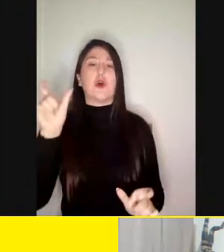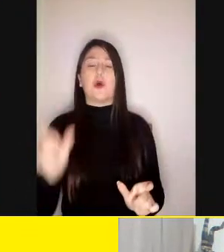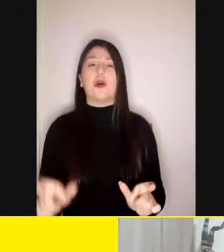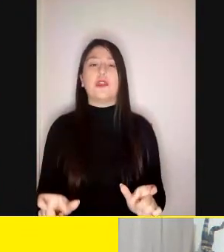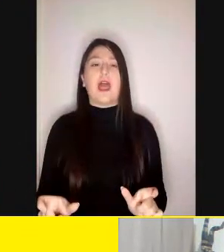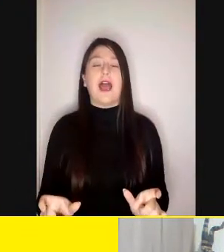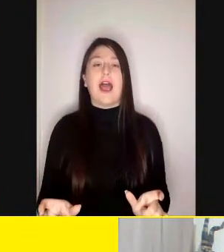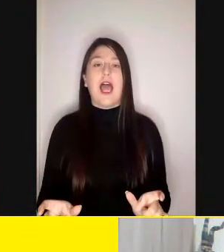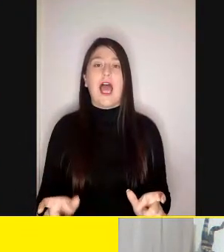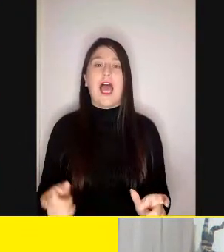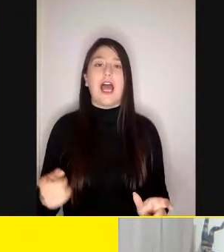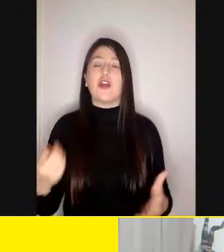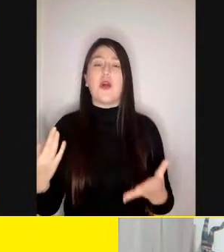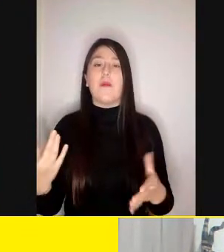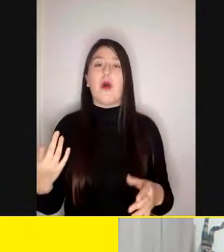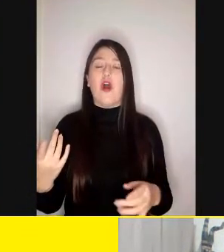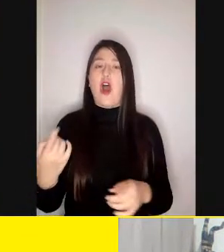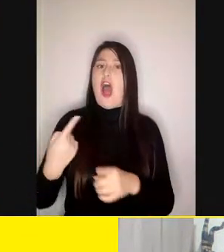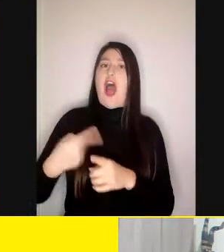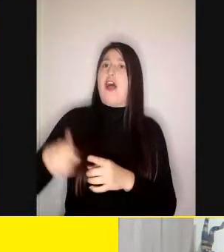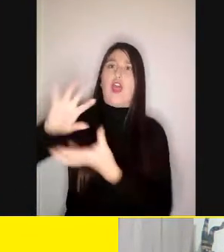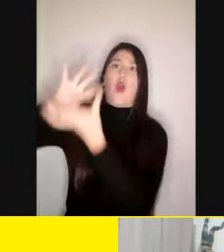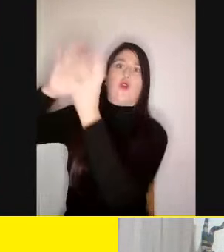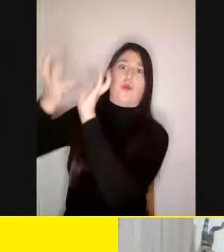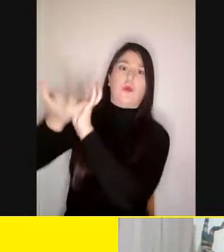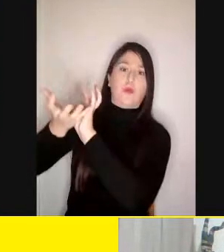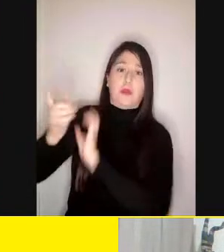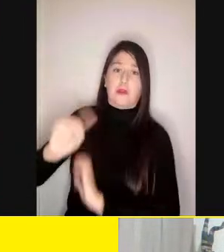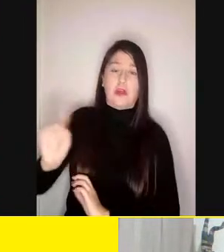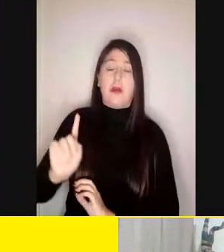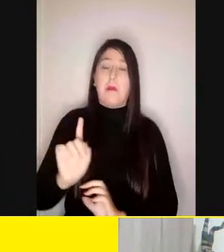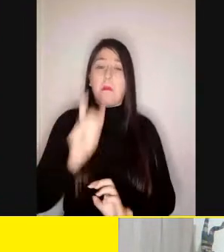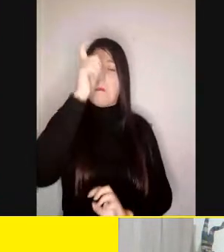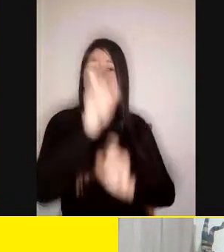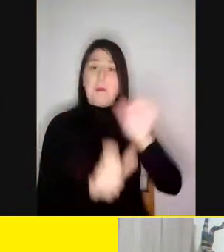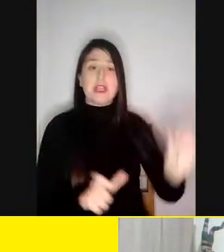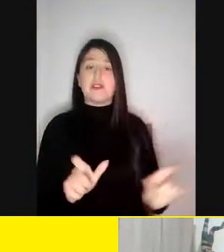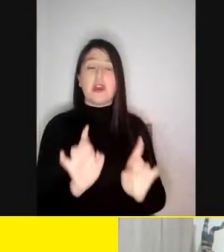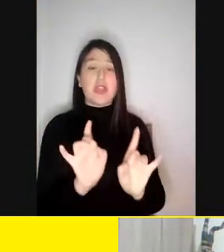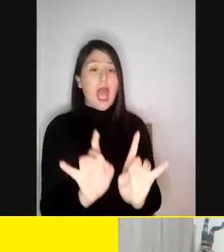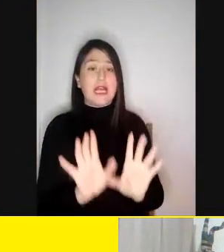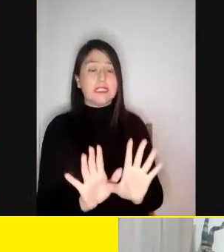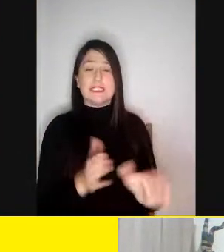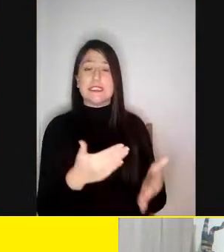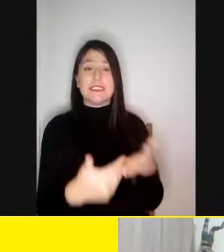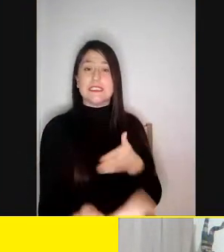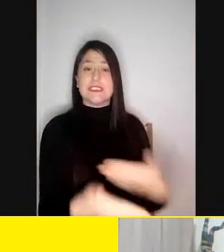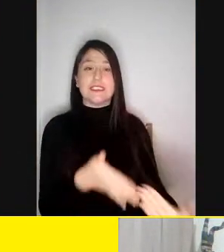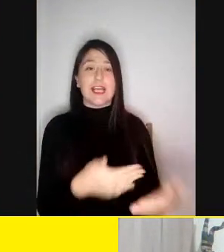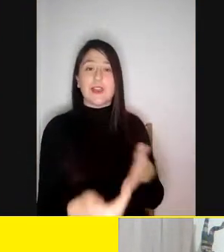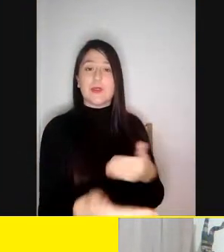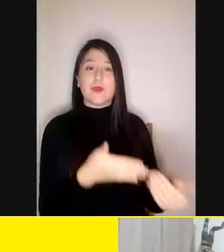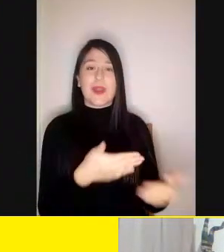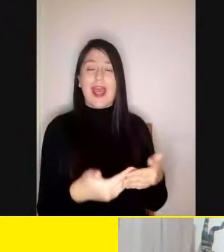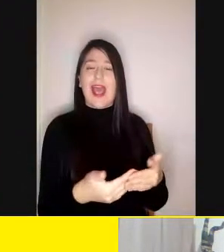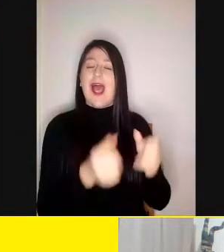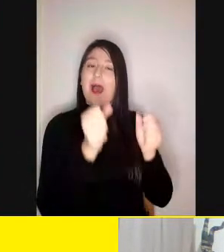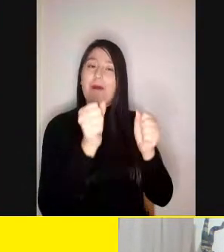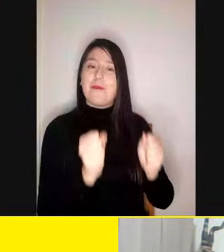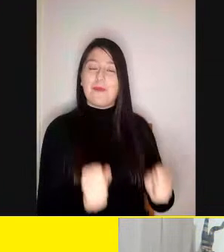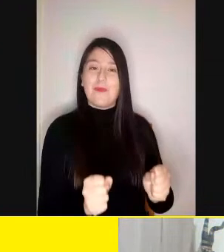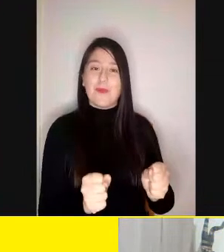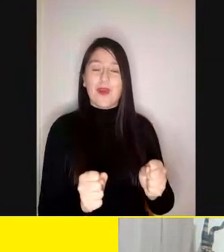salidas de un platillo volador, personas comunes y corrientes, podemos darle un curso distinto a las